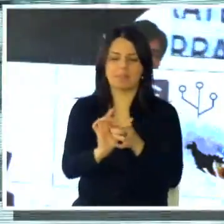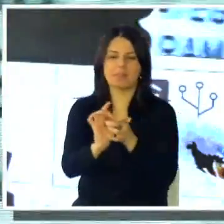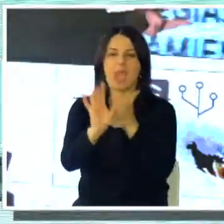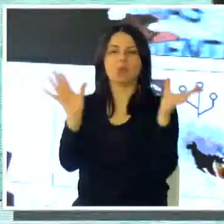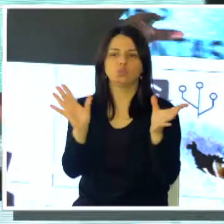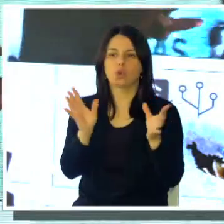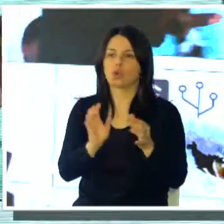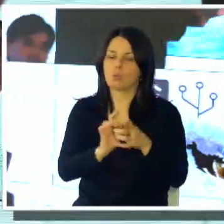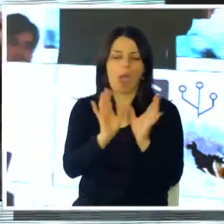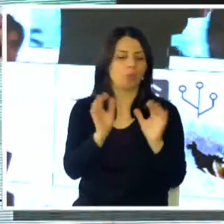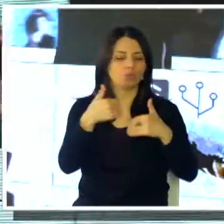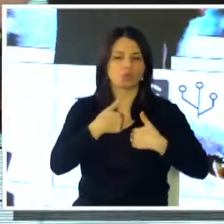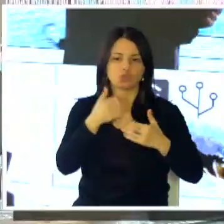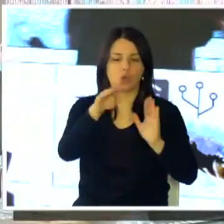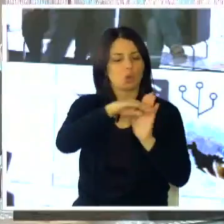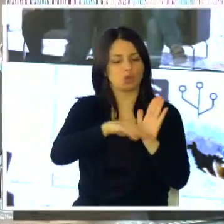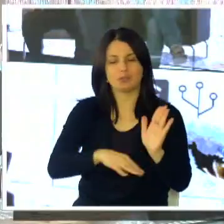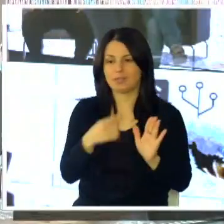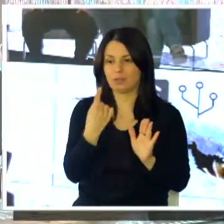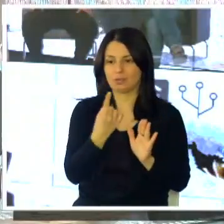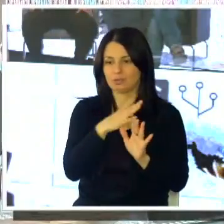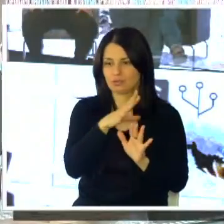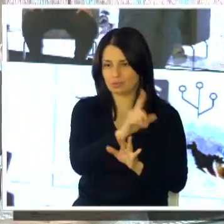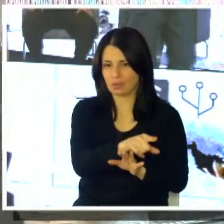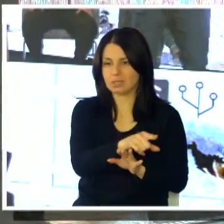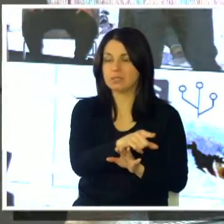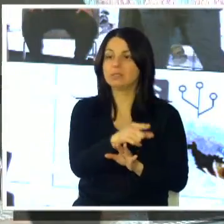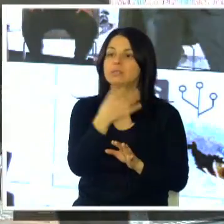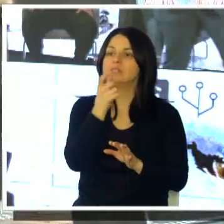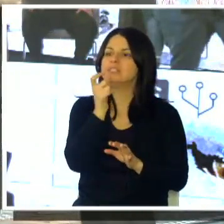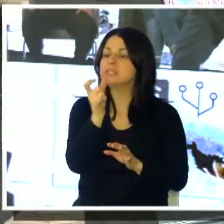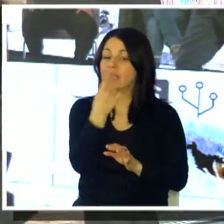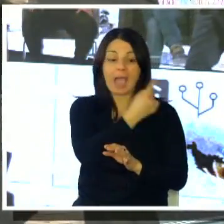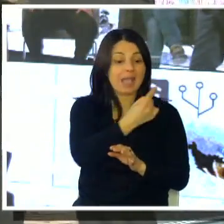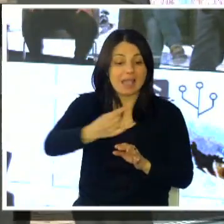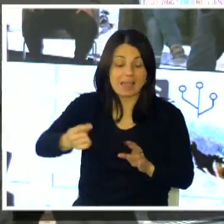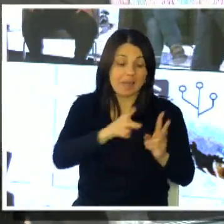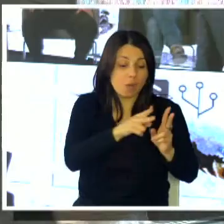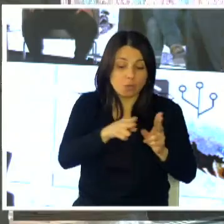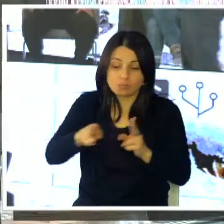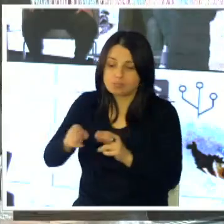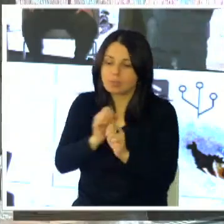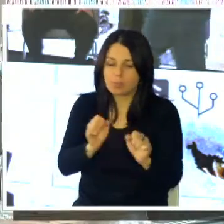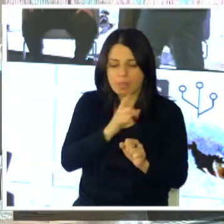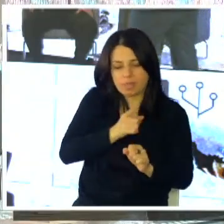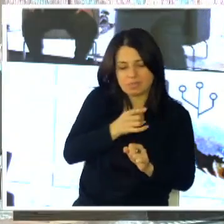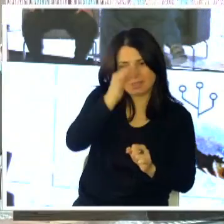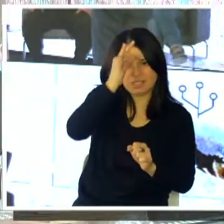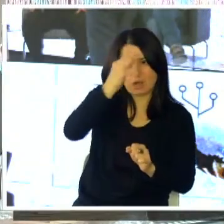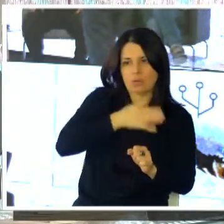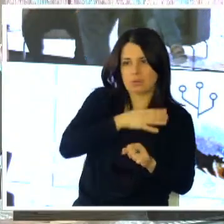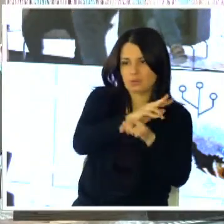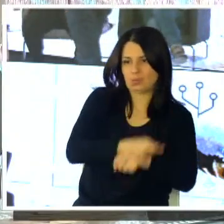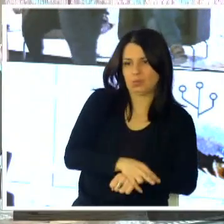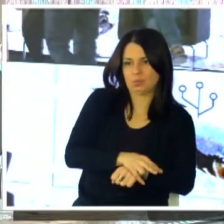y autocontenido posible. ¿Qué queremos decir con esto? Cada uno va a poder definir su tecnología que va a utilizar,